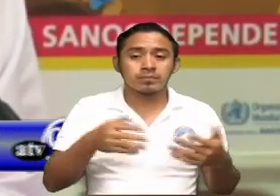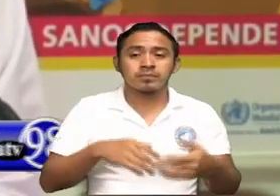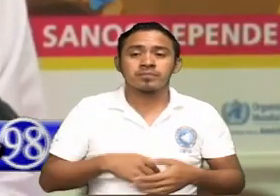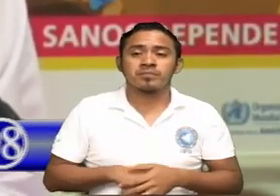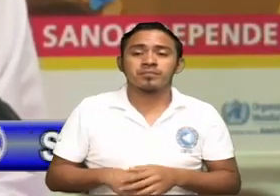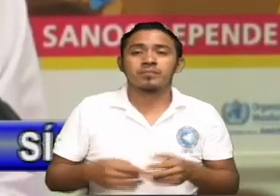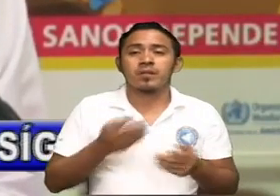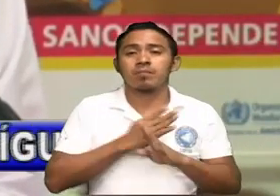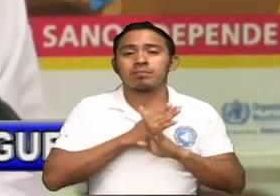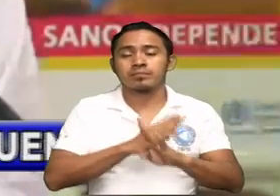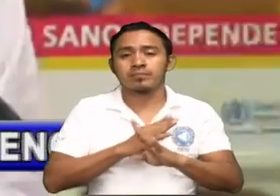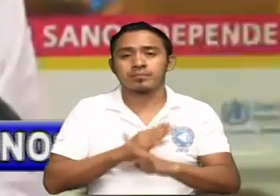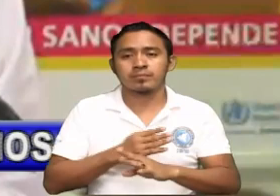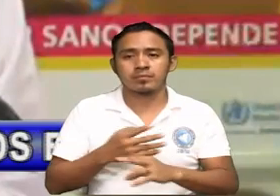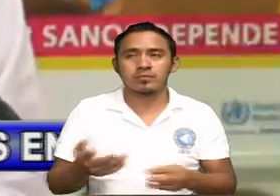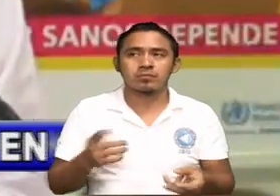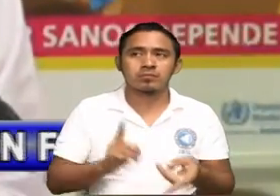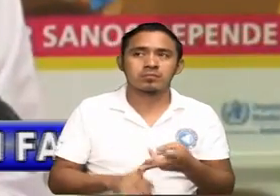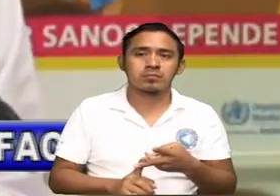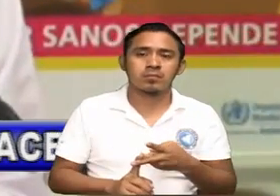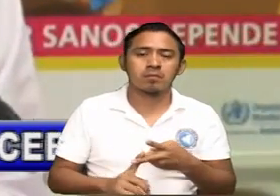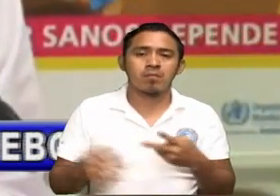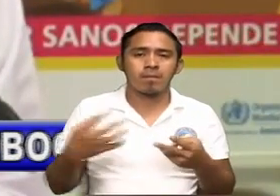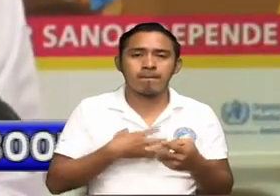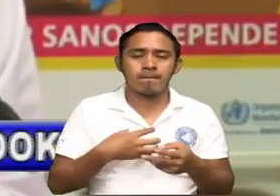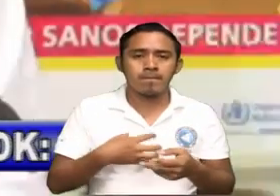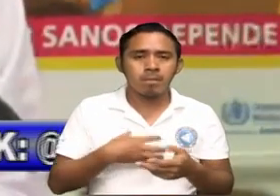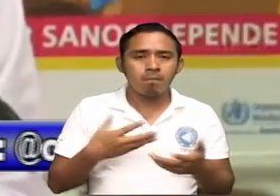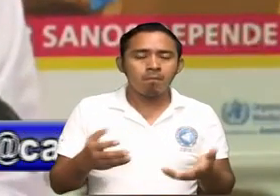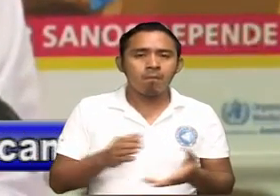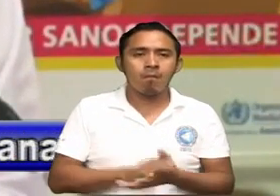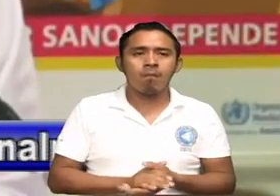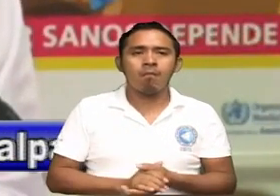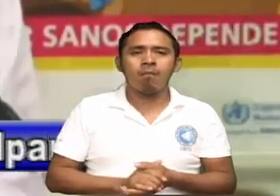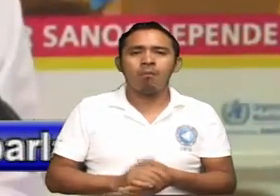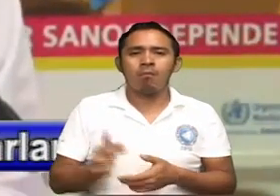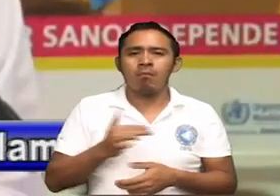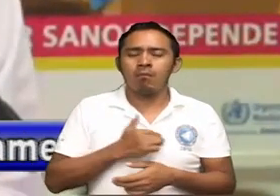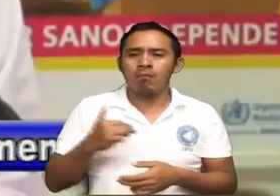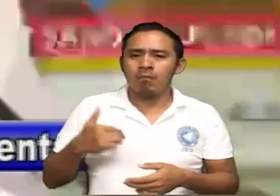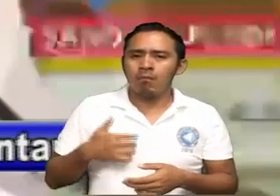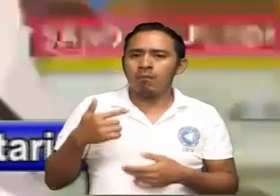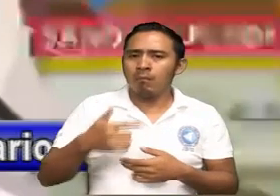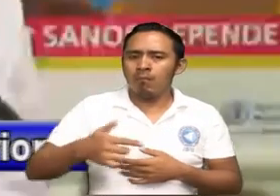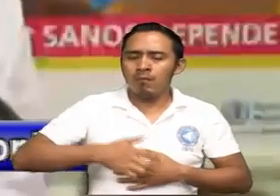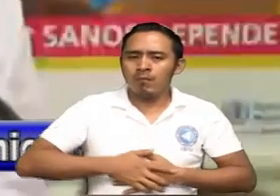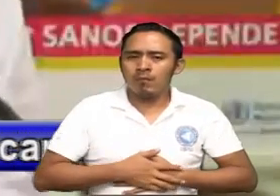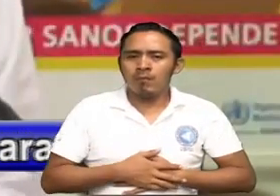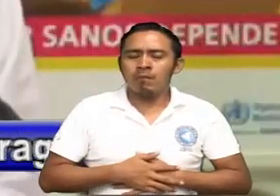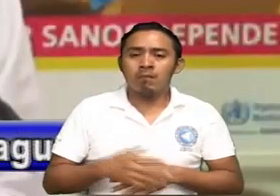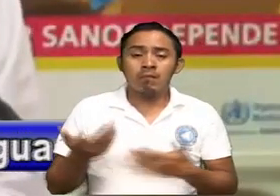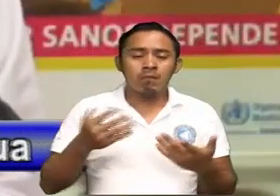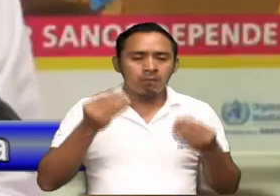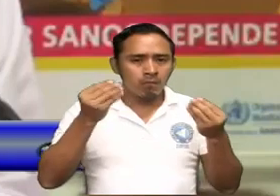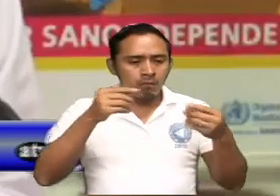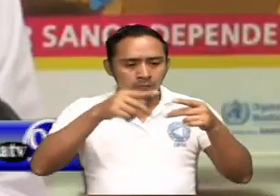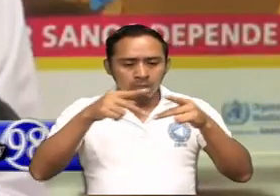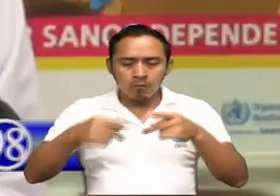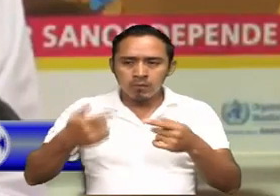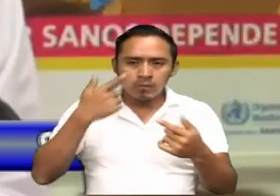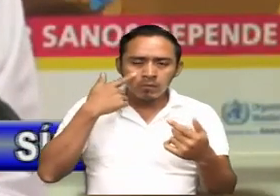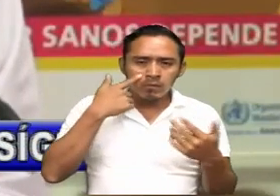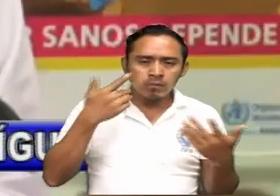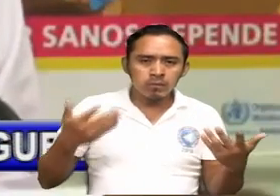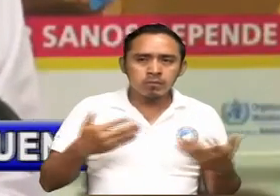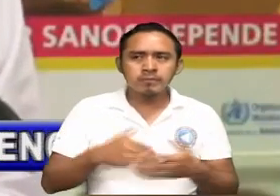evitar fallecidos, nosotros aquí en el país, si bien es cierto, hemos tenido incrementos de casos sospechosos,